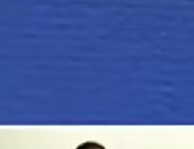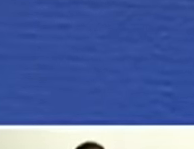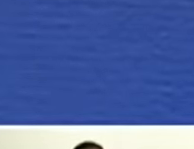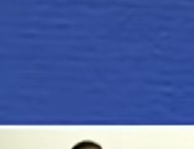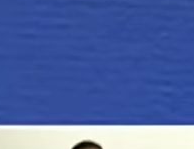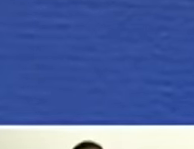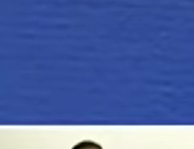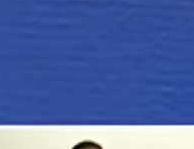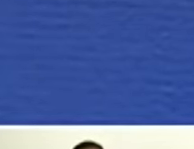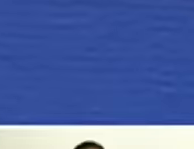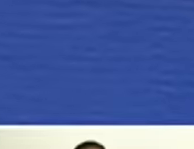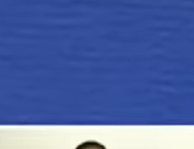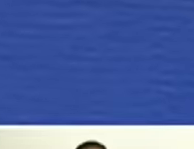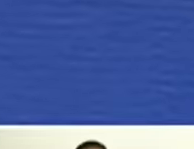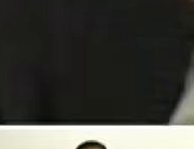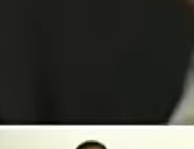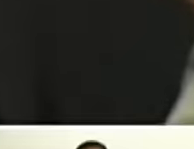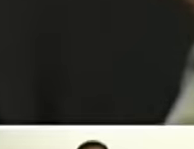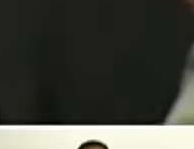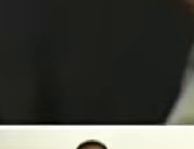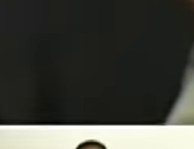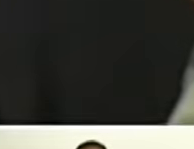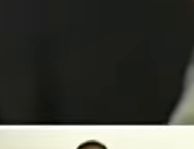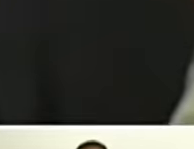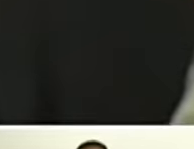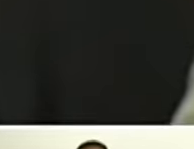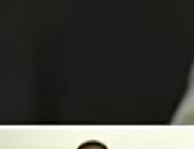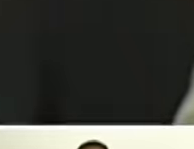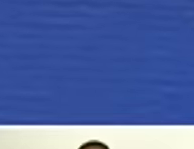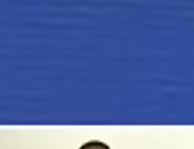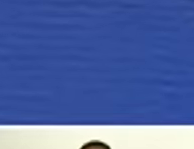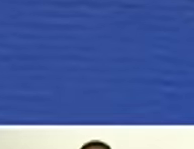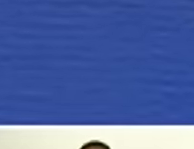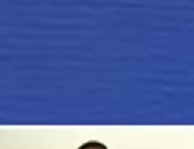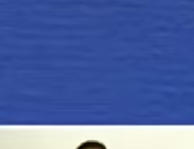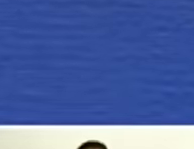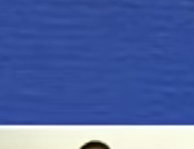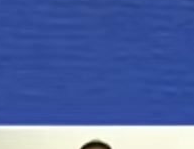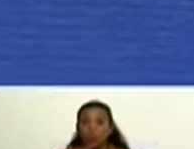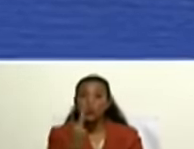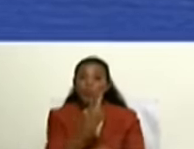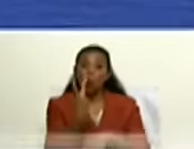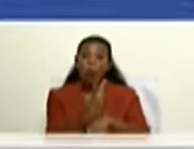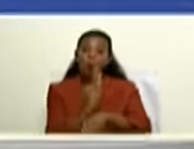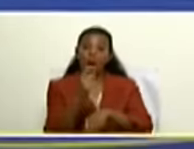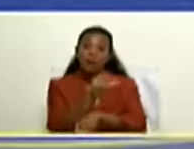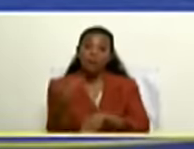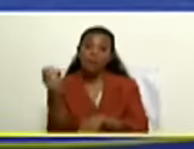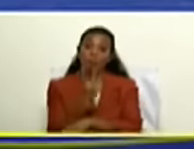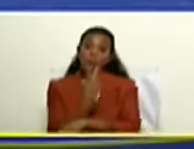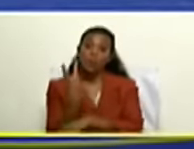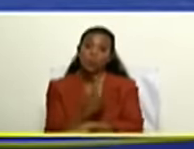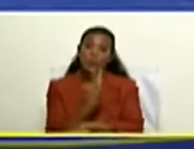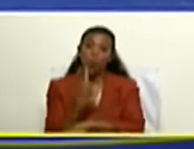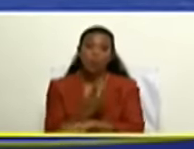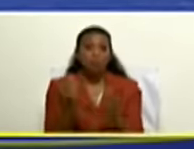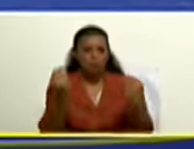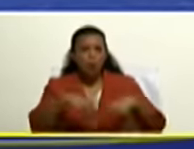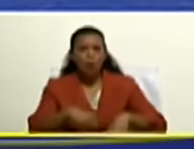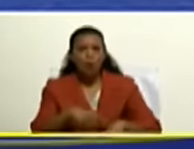clase en las 4 academias, por lo menos. 2 horas por semana. ¿Están de